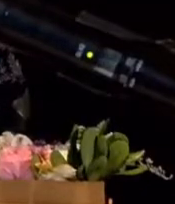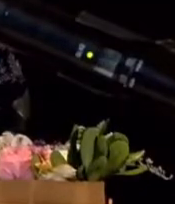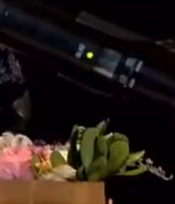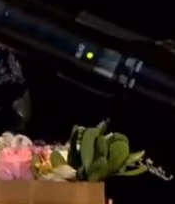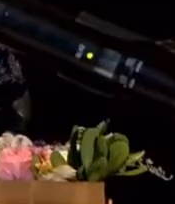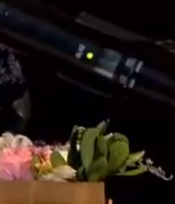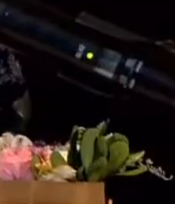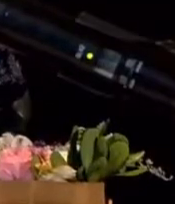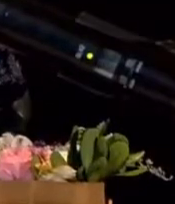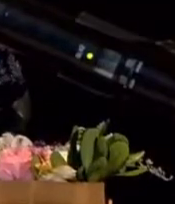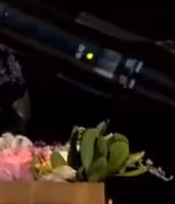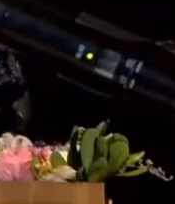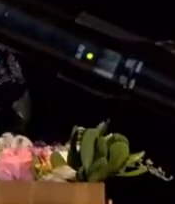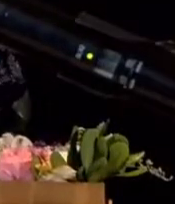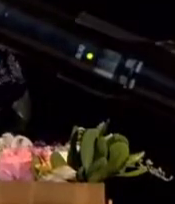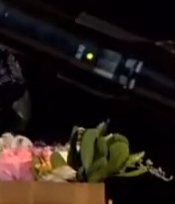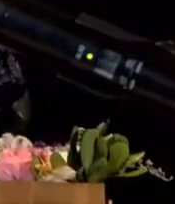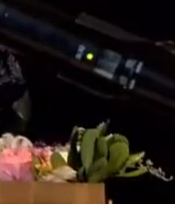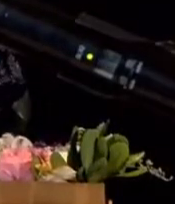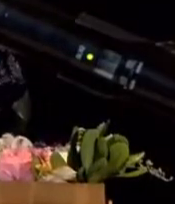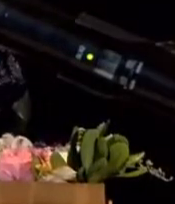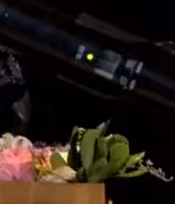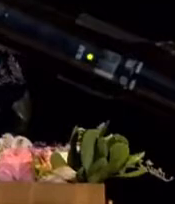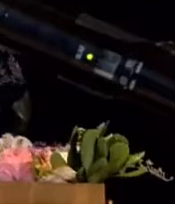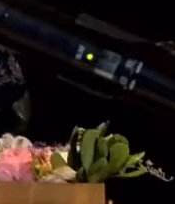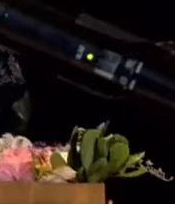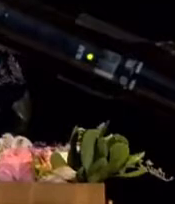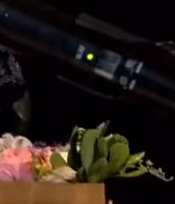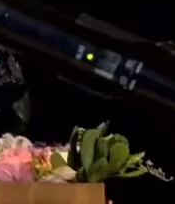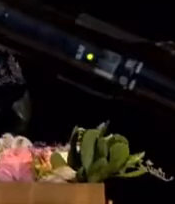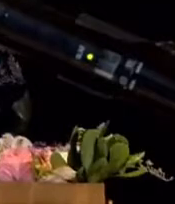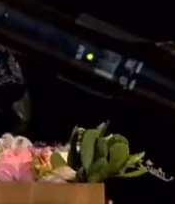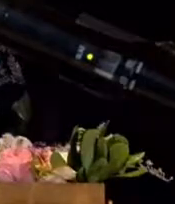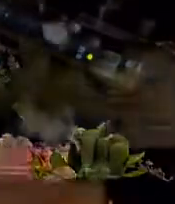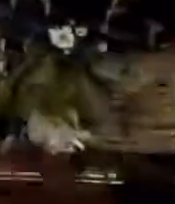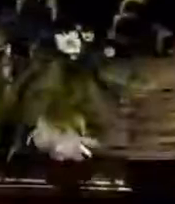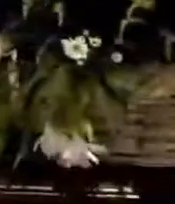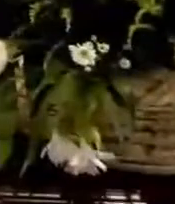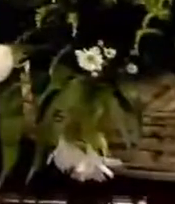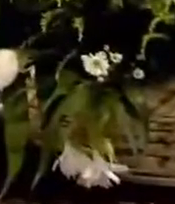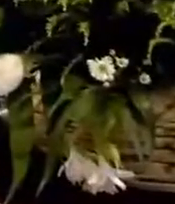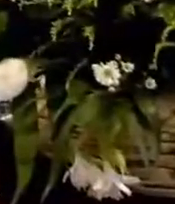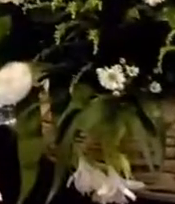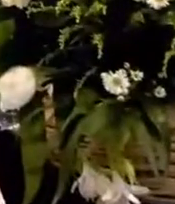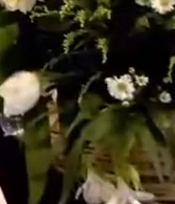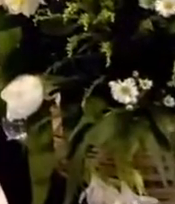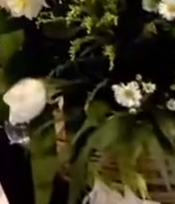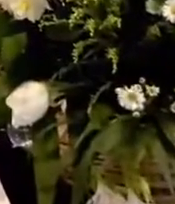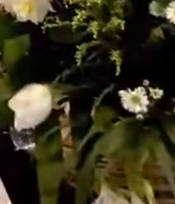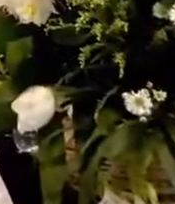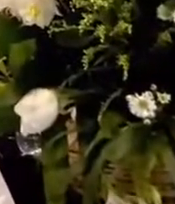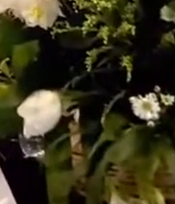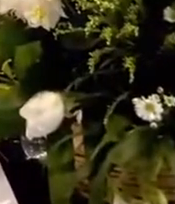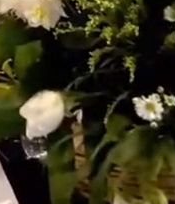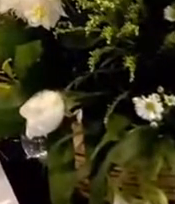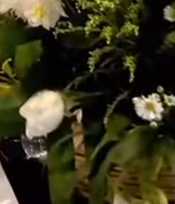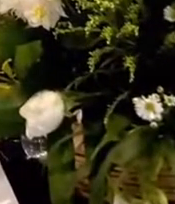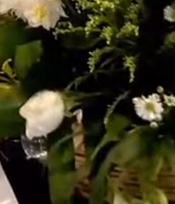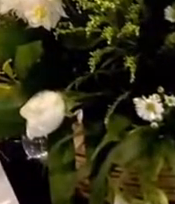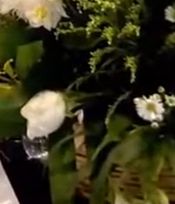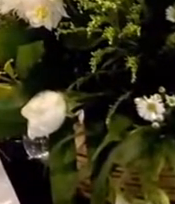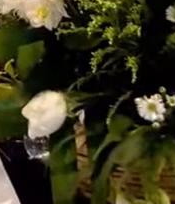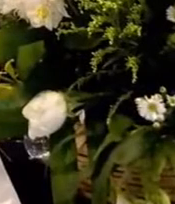A ti mi guerrera invencible, a ti luchadora.